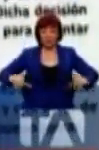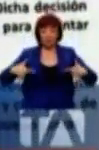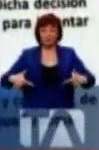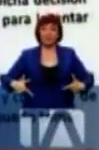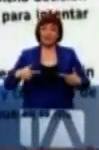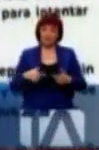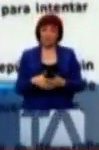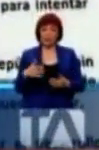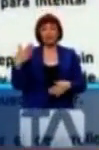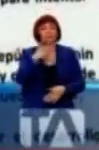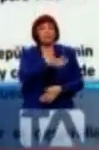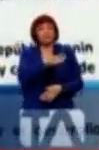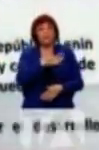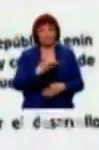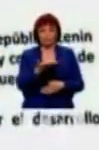confianza depositada en él.